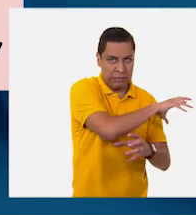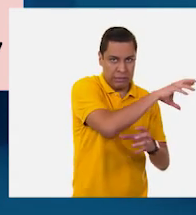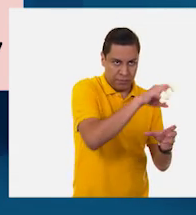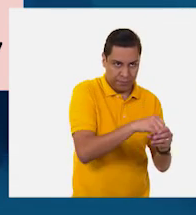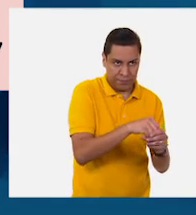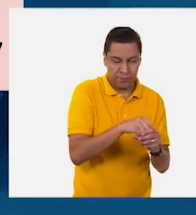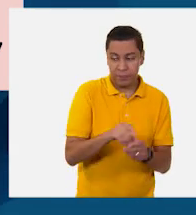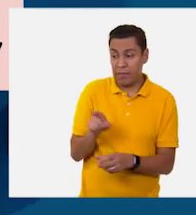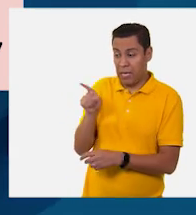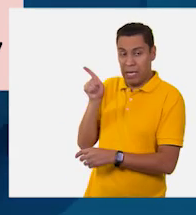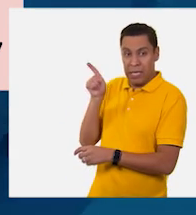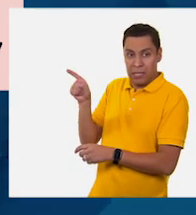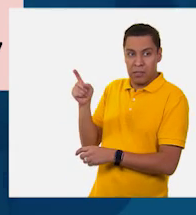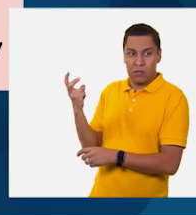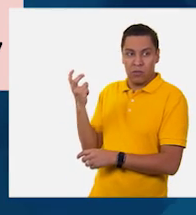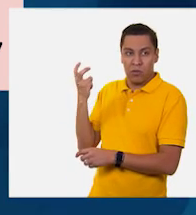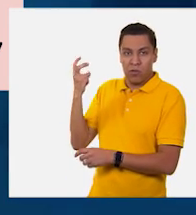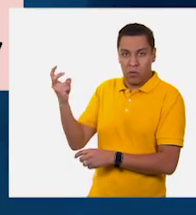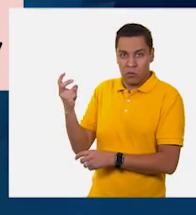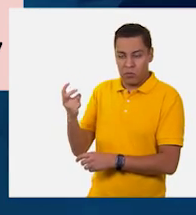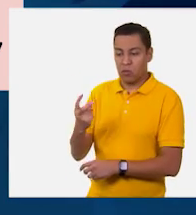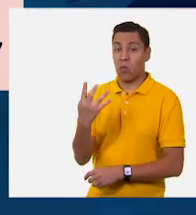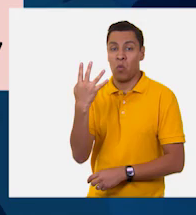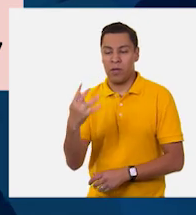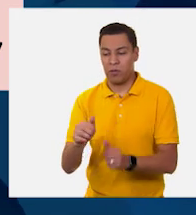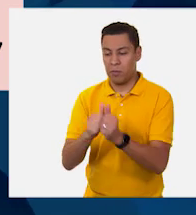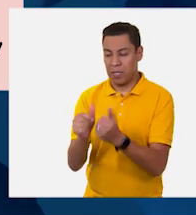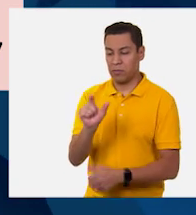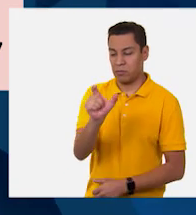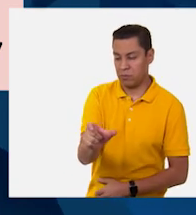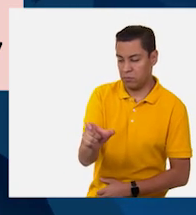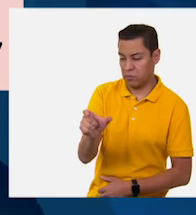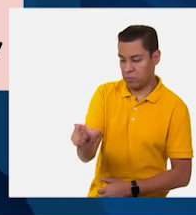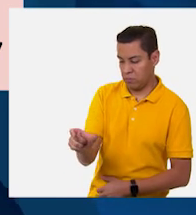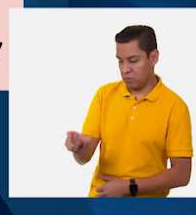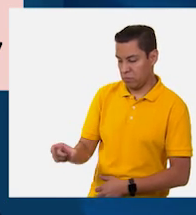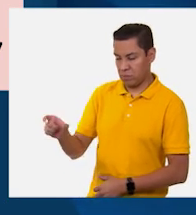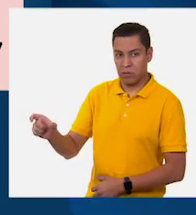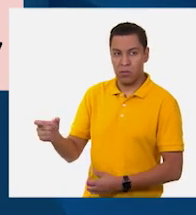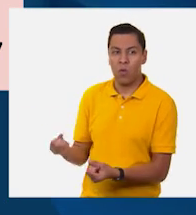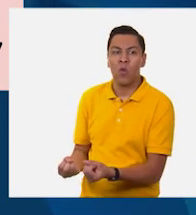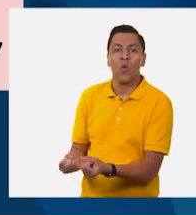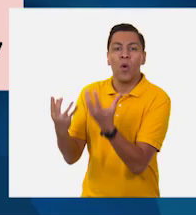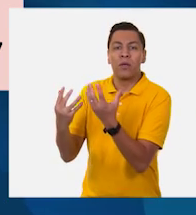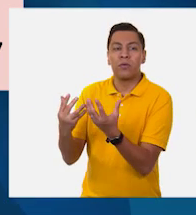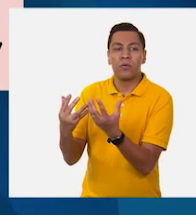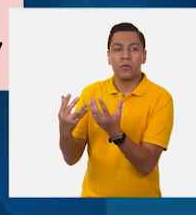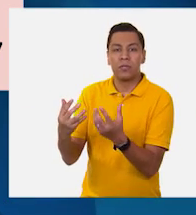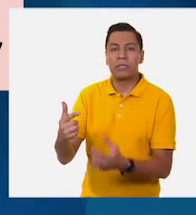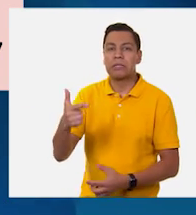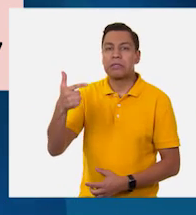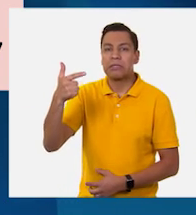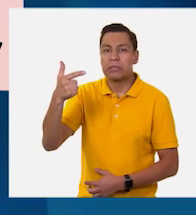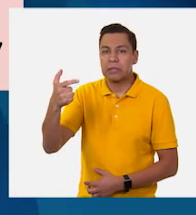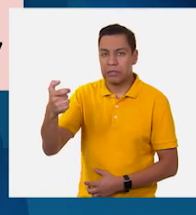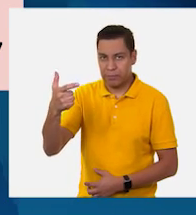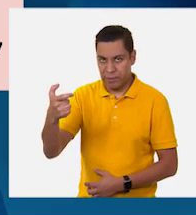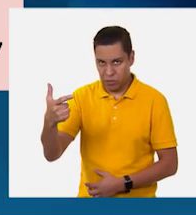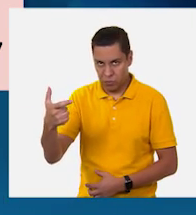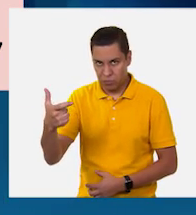dan 4 panes por 7 pesos. Entonces, en esta